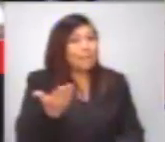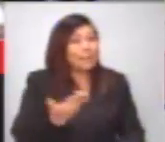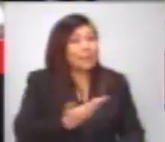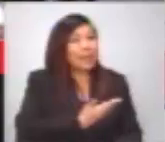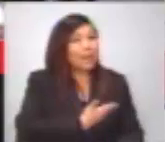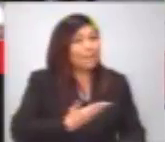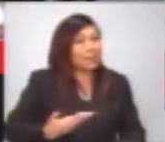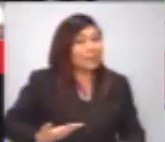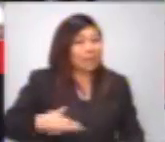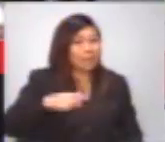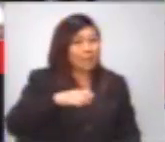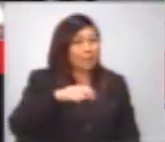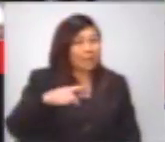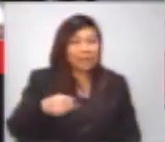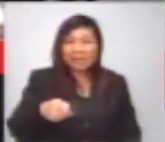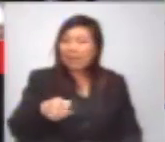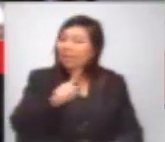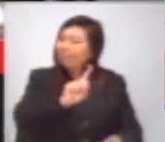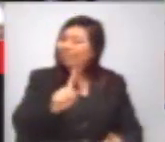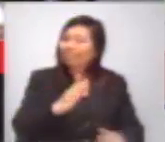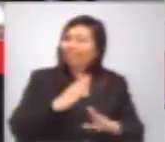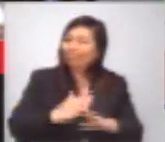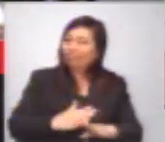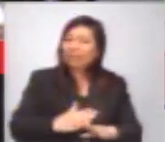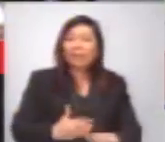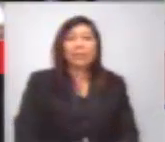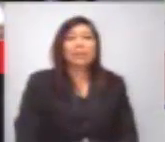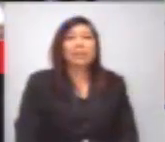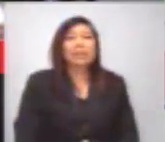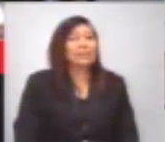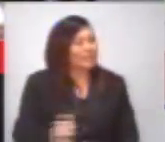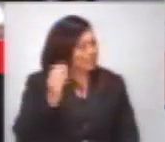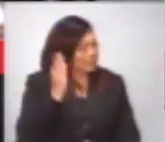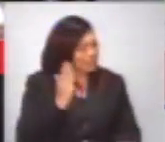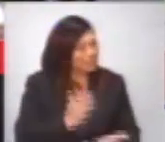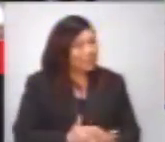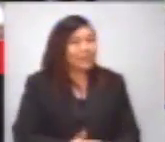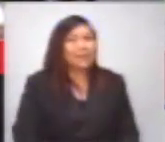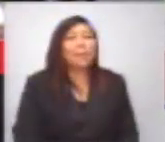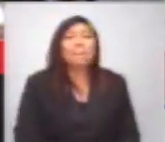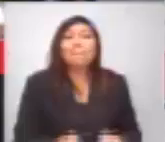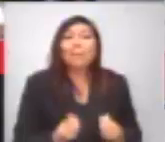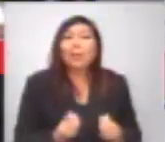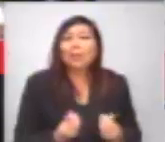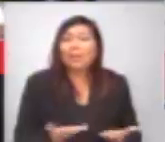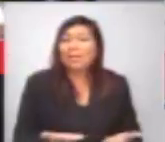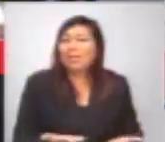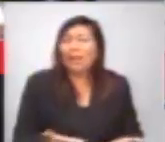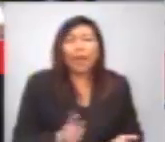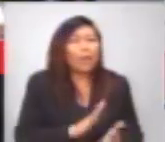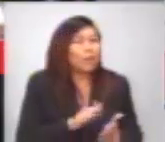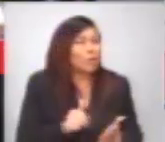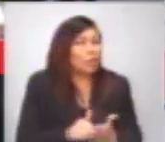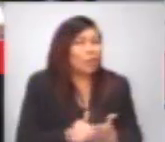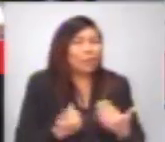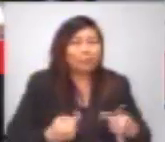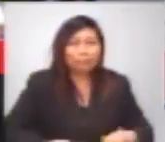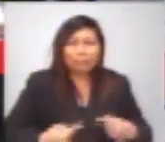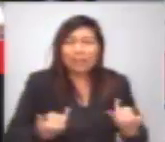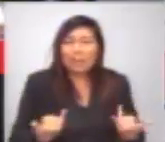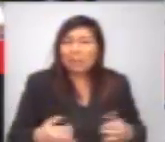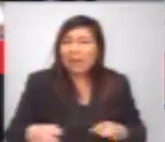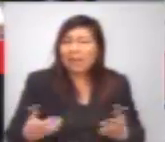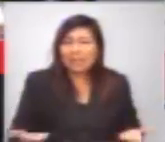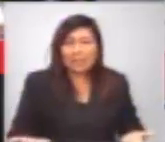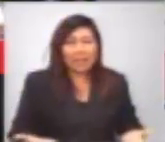al presidente de la República que observe esa ley de manera contundente. Porque si no, ministra, todas estas discusiones que